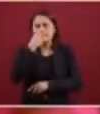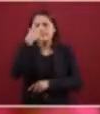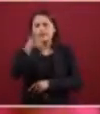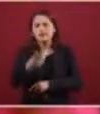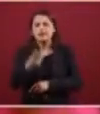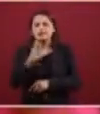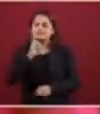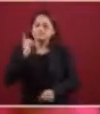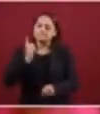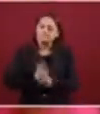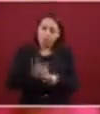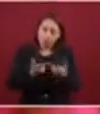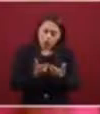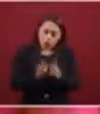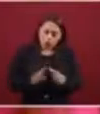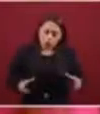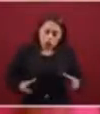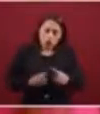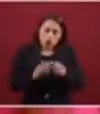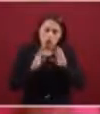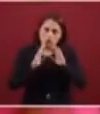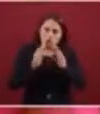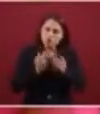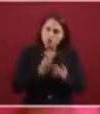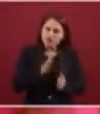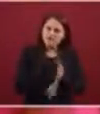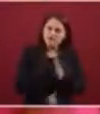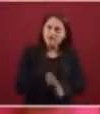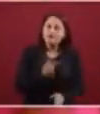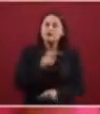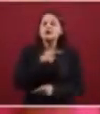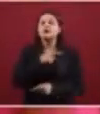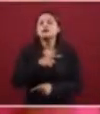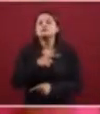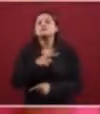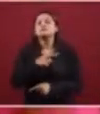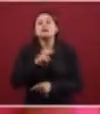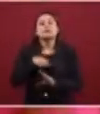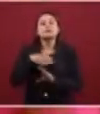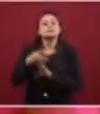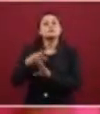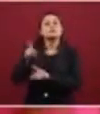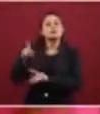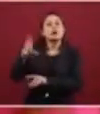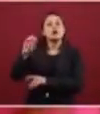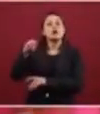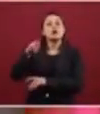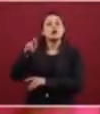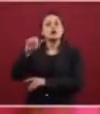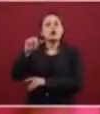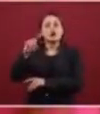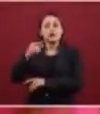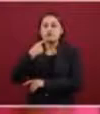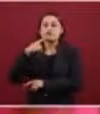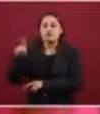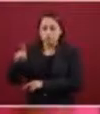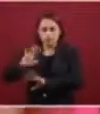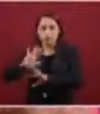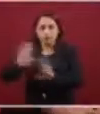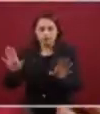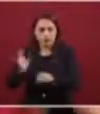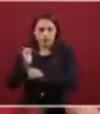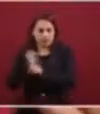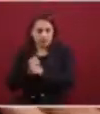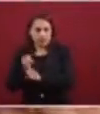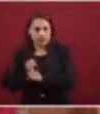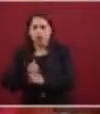mafia. Quisiéramos saber, aparte de esta investigación contra Conrado, del sindicato, quisiera saber si se extiende esta